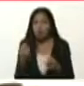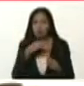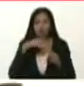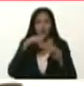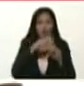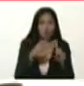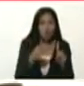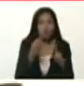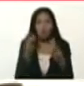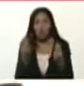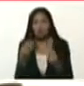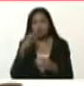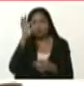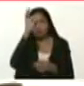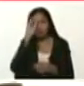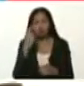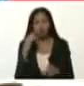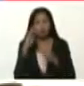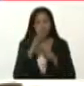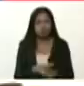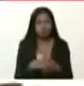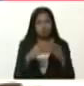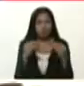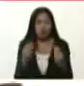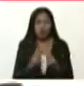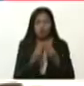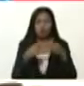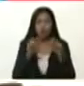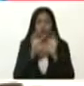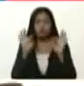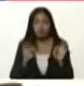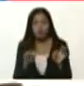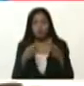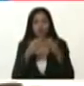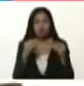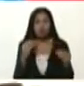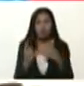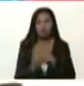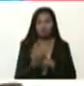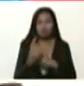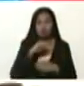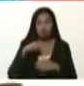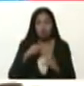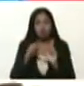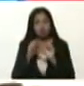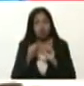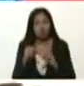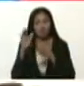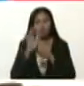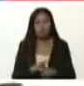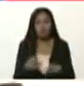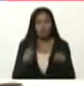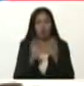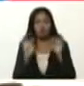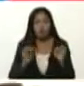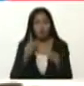conspiraciones y hemos derrotado todas las conspiraciones y todas las traiciones y las vamos a seguir derrotando